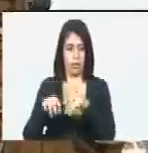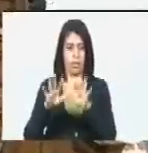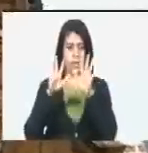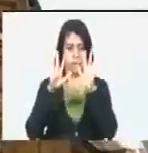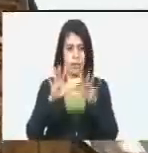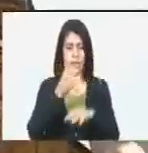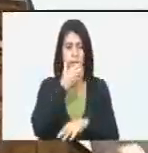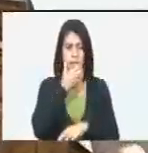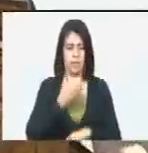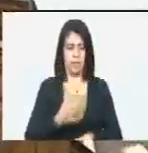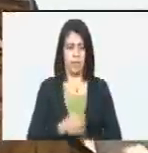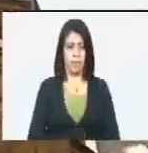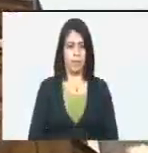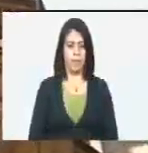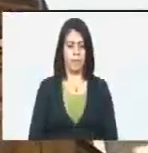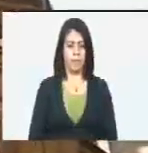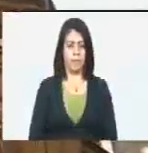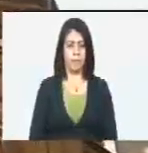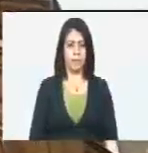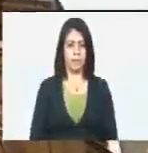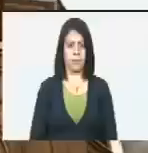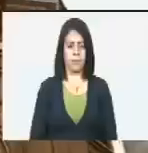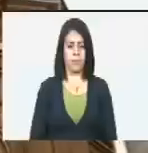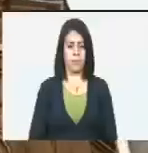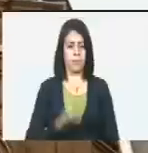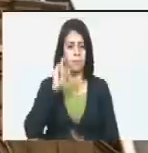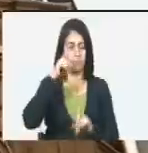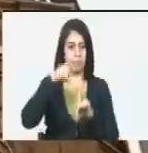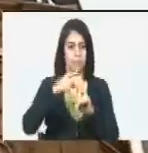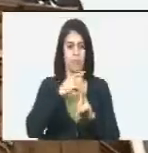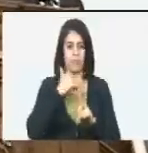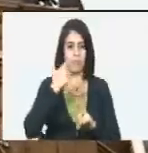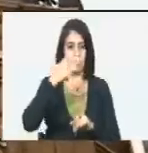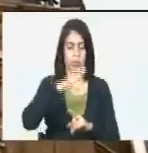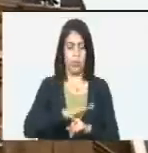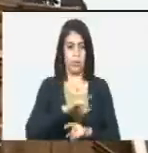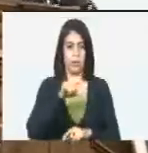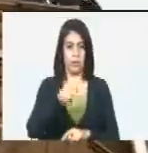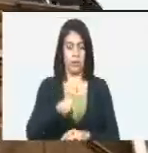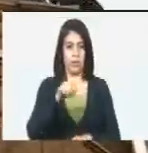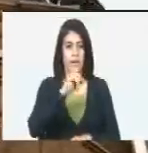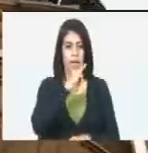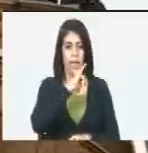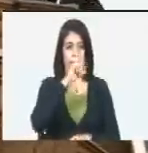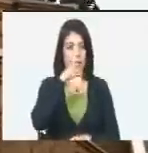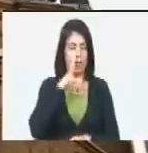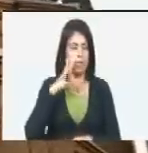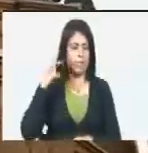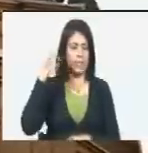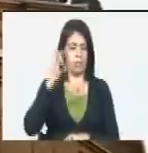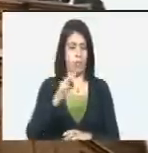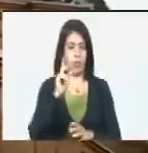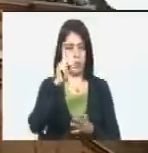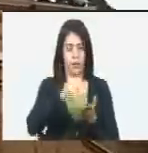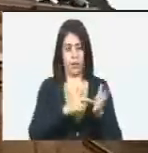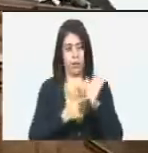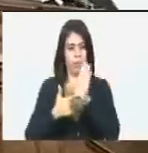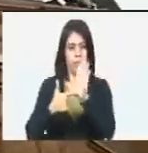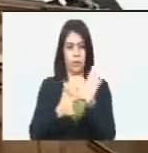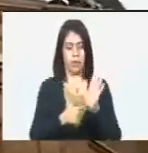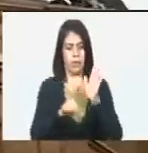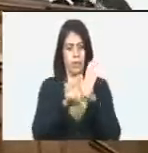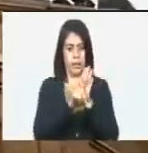diciembre, con motivo de la muerte de Ezequiel Zamora, presentó el presidente Chávez, promulgó la ley de